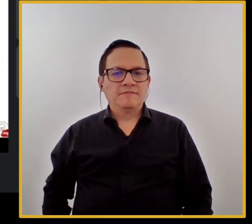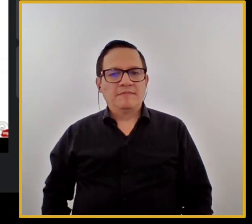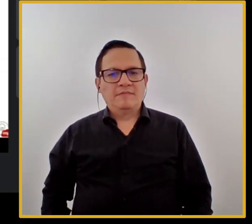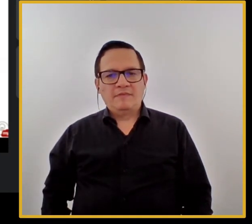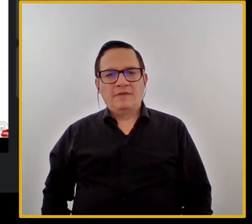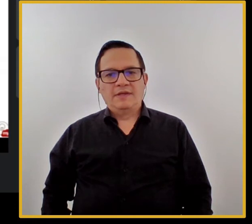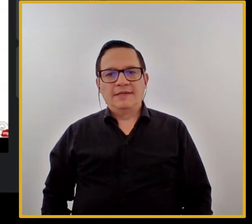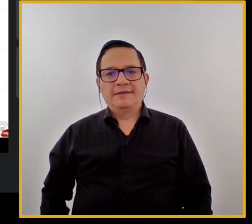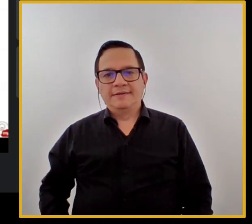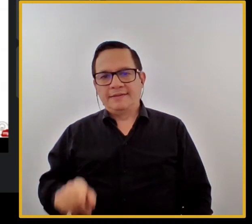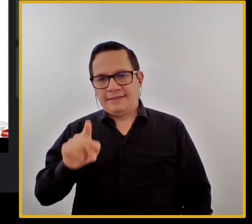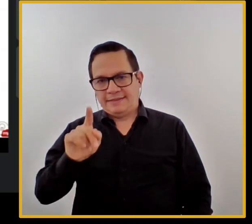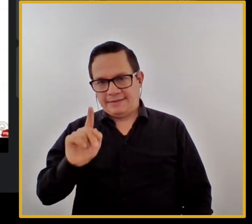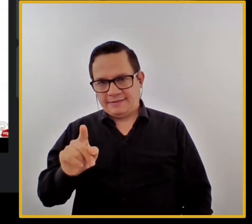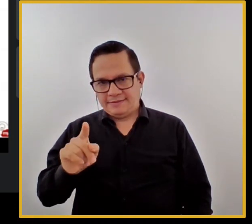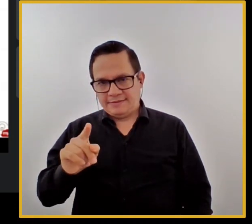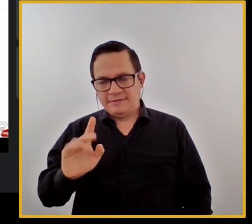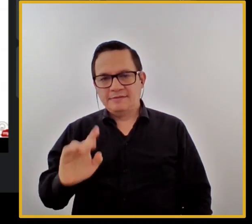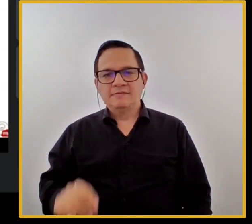este acá,